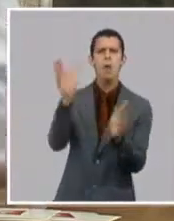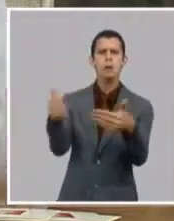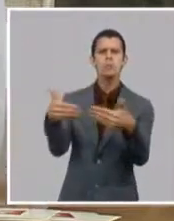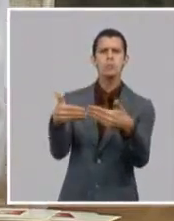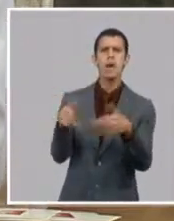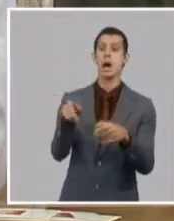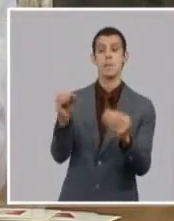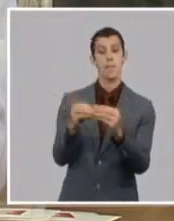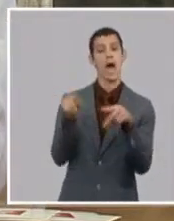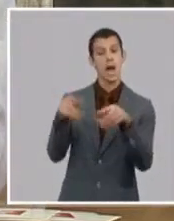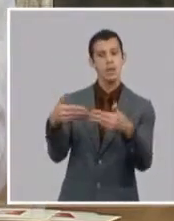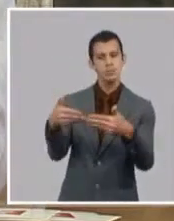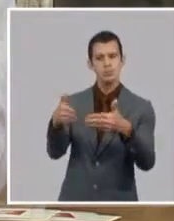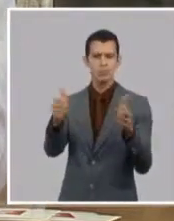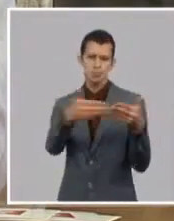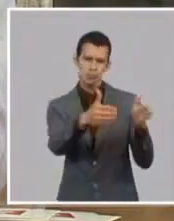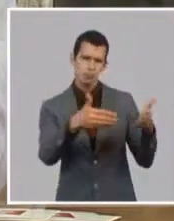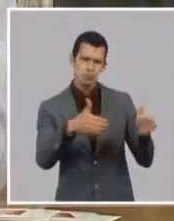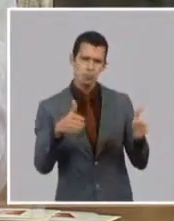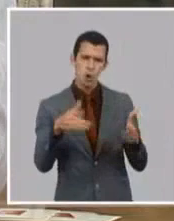que ofreció